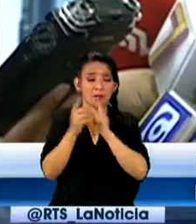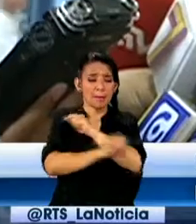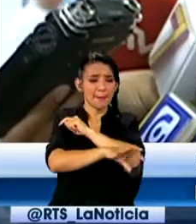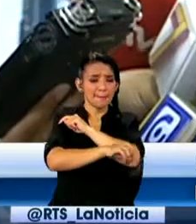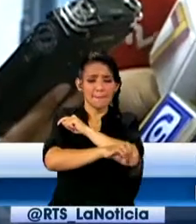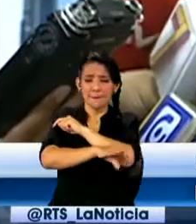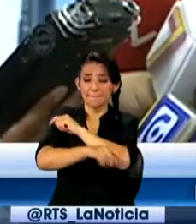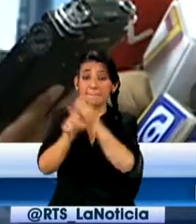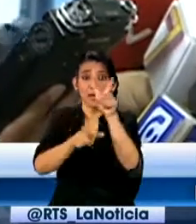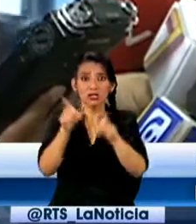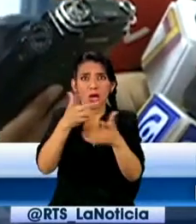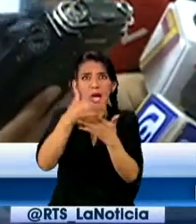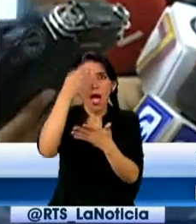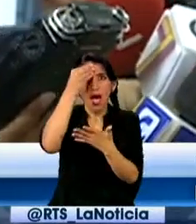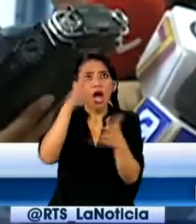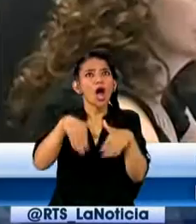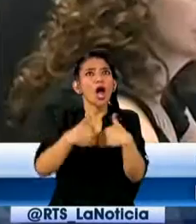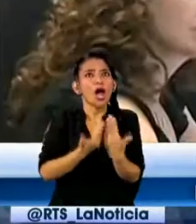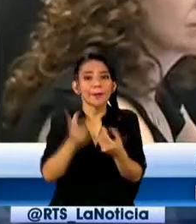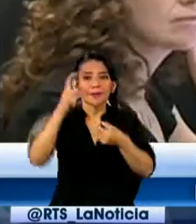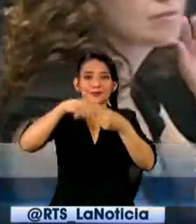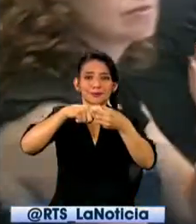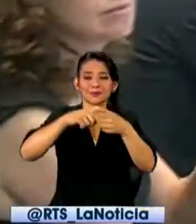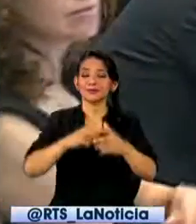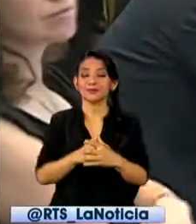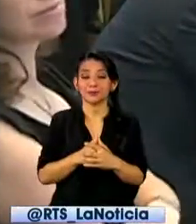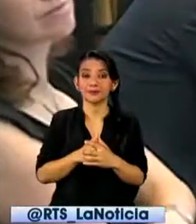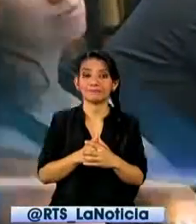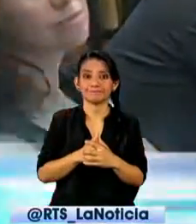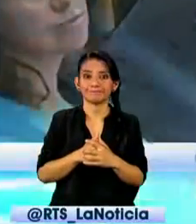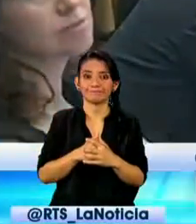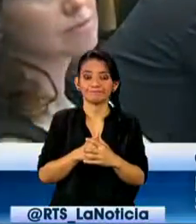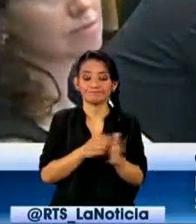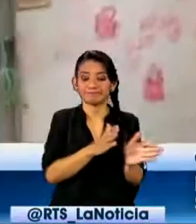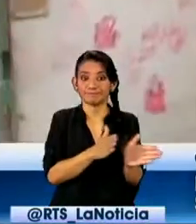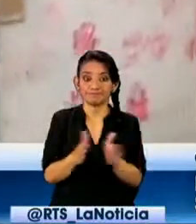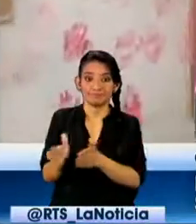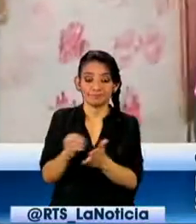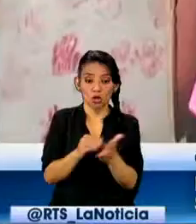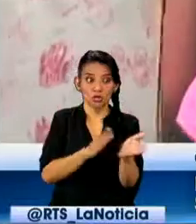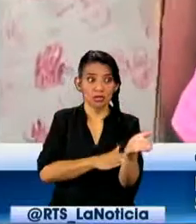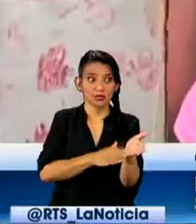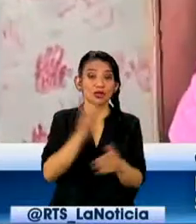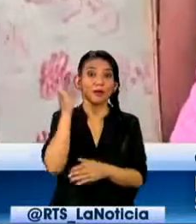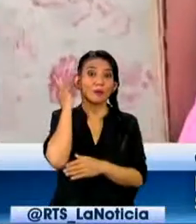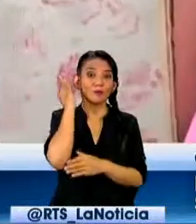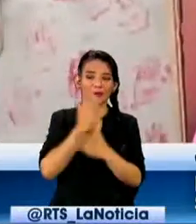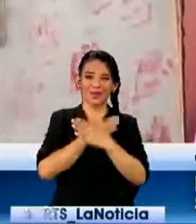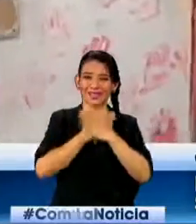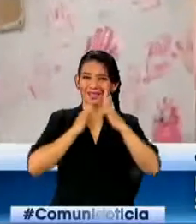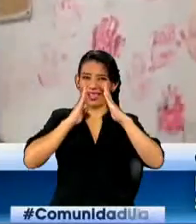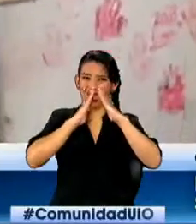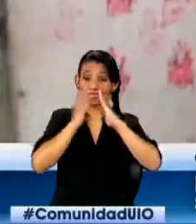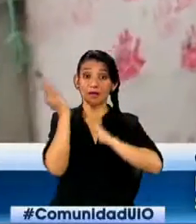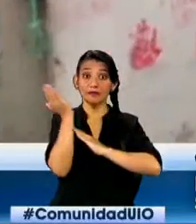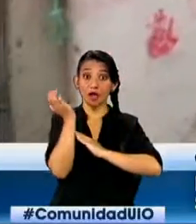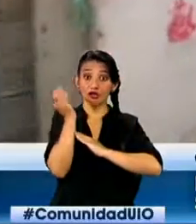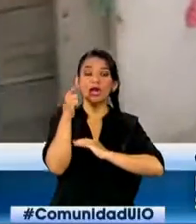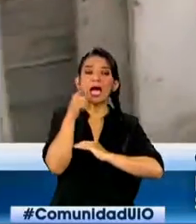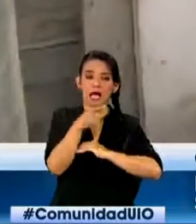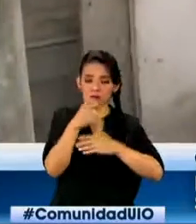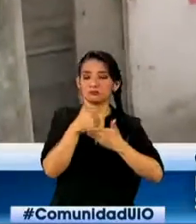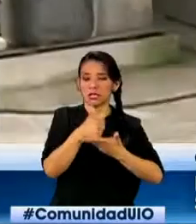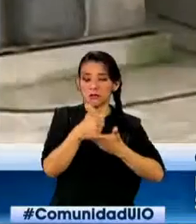que la gente conozca y sepa cómo hacerlo. Se espera que con la primera etapa del proyecto sean las amas de casa que reciben el bono quienes se beneficien